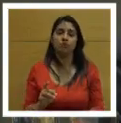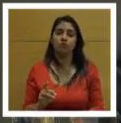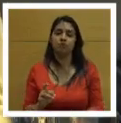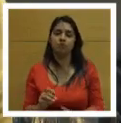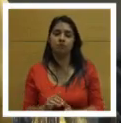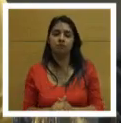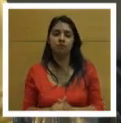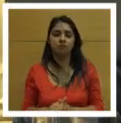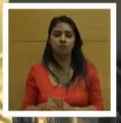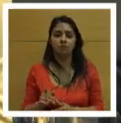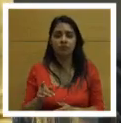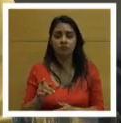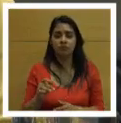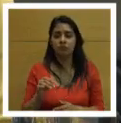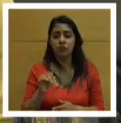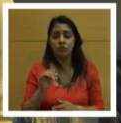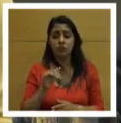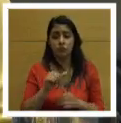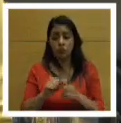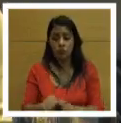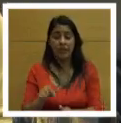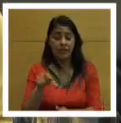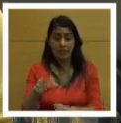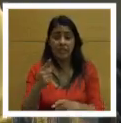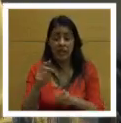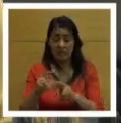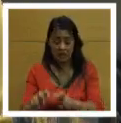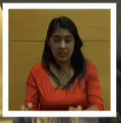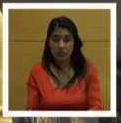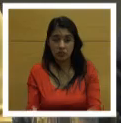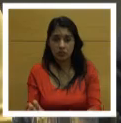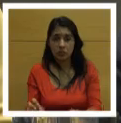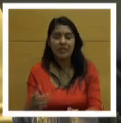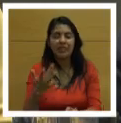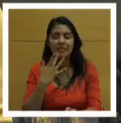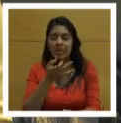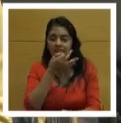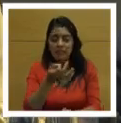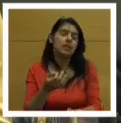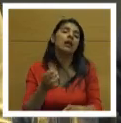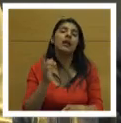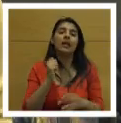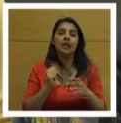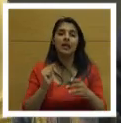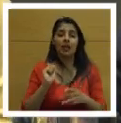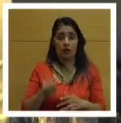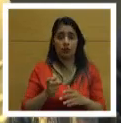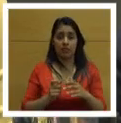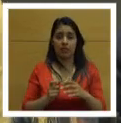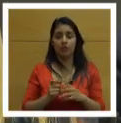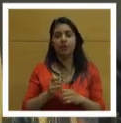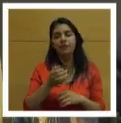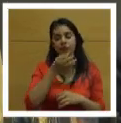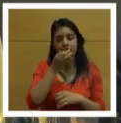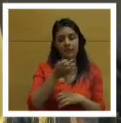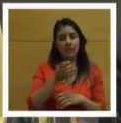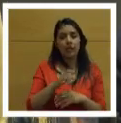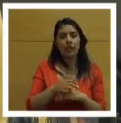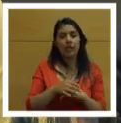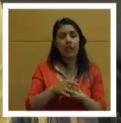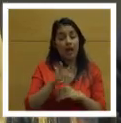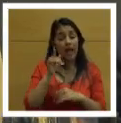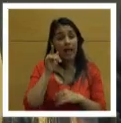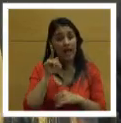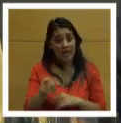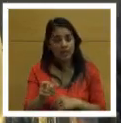idéntico durante esa investigación. Y lo que asume esta Corte Interamericana, desde una perspectiva de género, es mencionar que